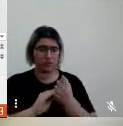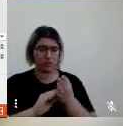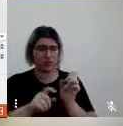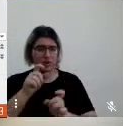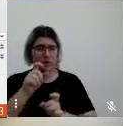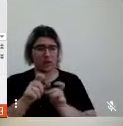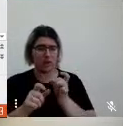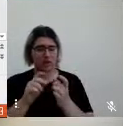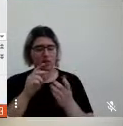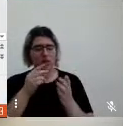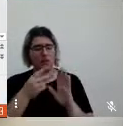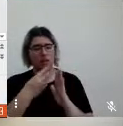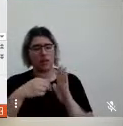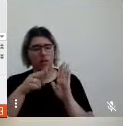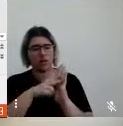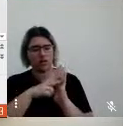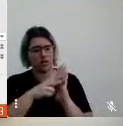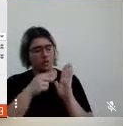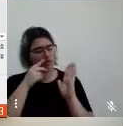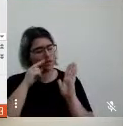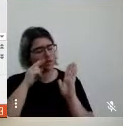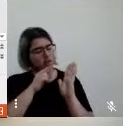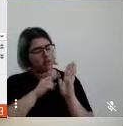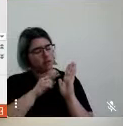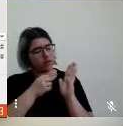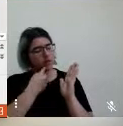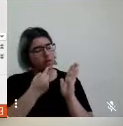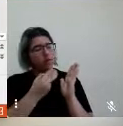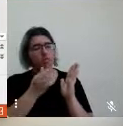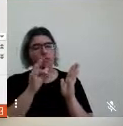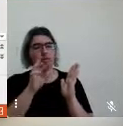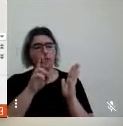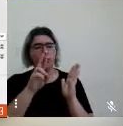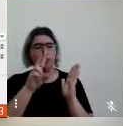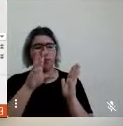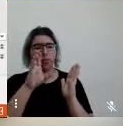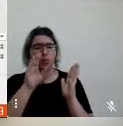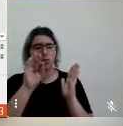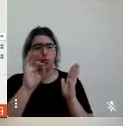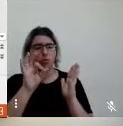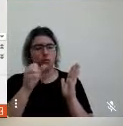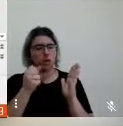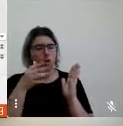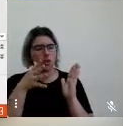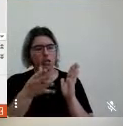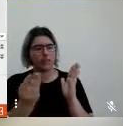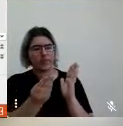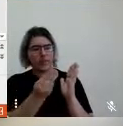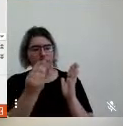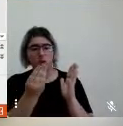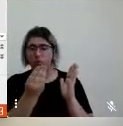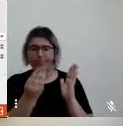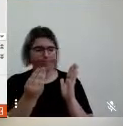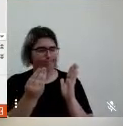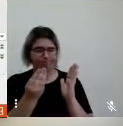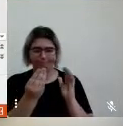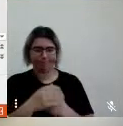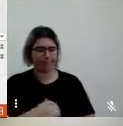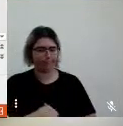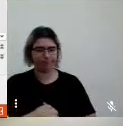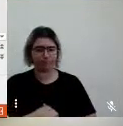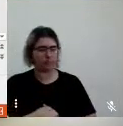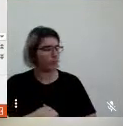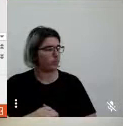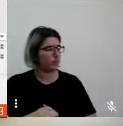de una etiqueta y como ve que pone fructosa, piensa que ese alimento es mejor. Pero eso no es cierto, ¿vale? Una cosa es